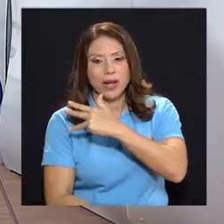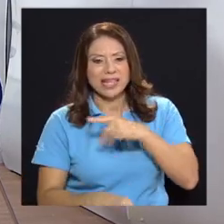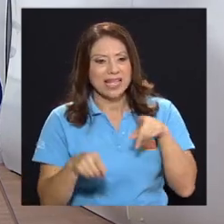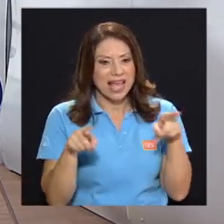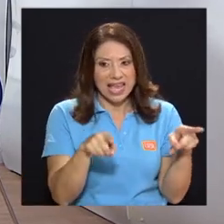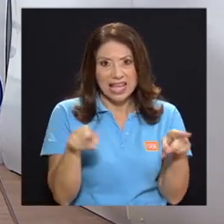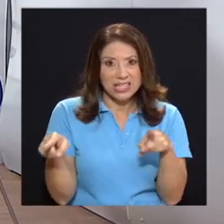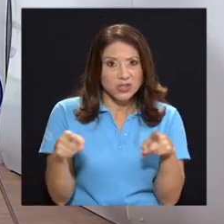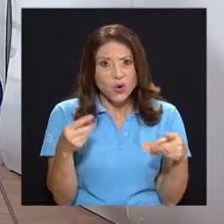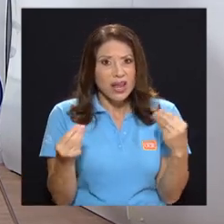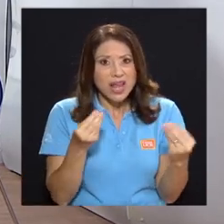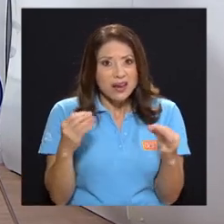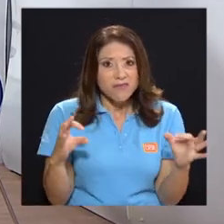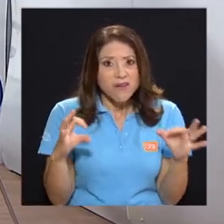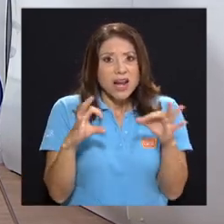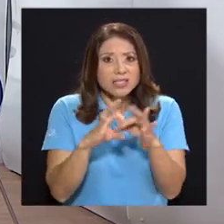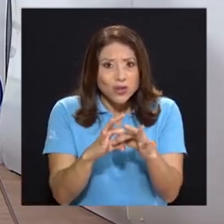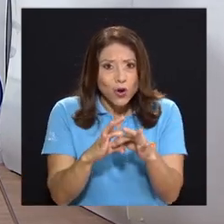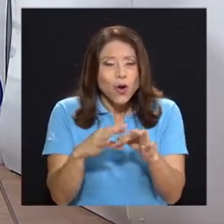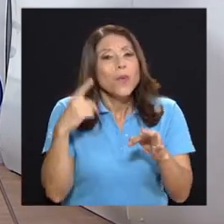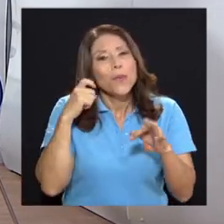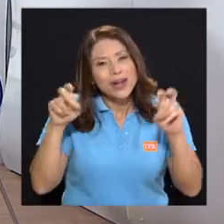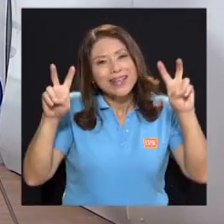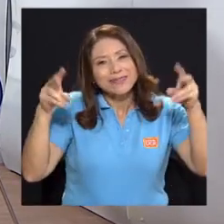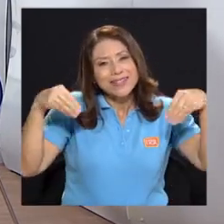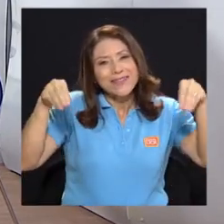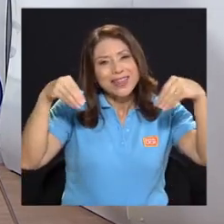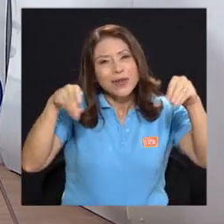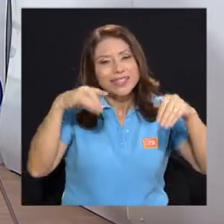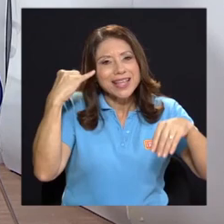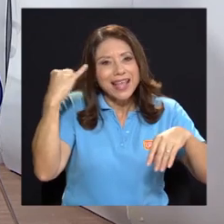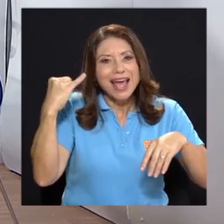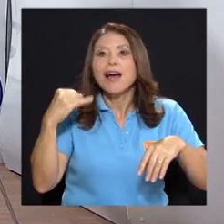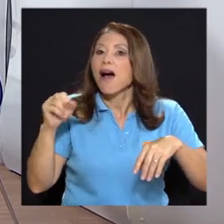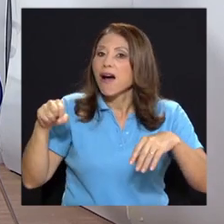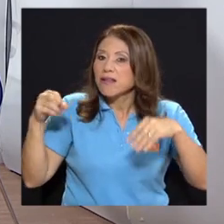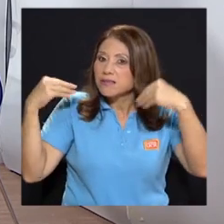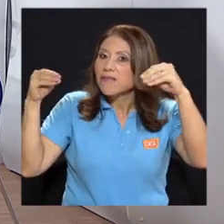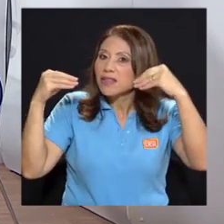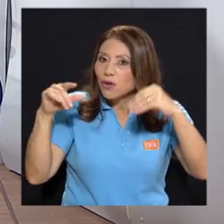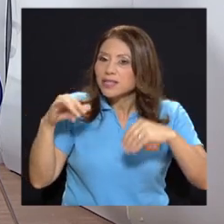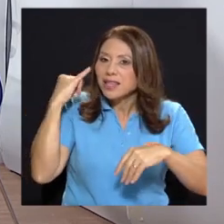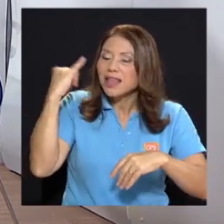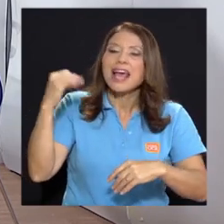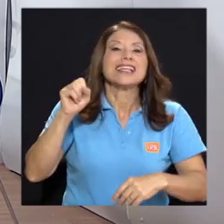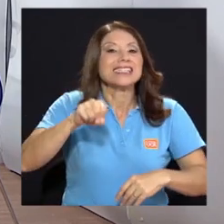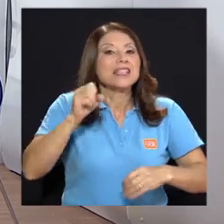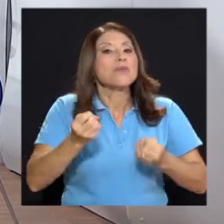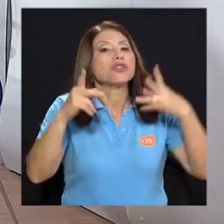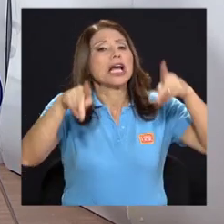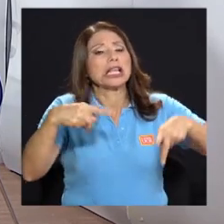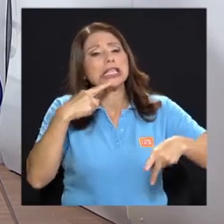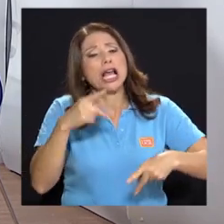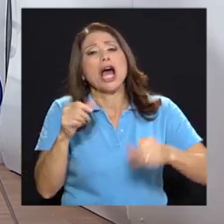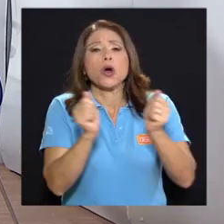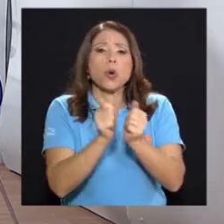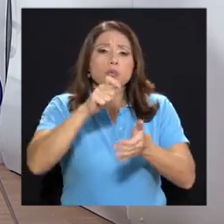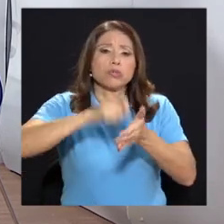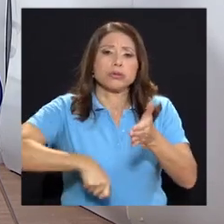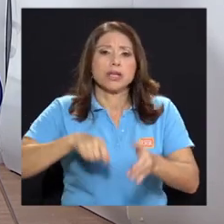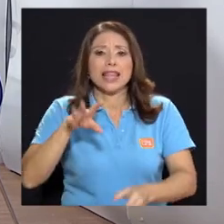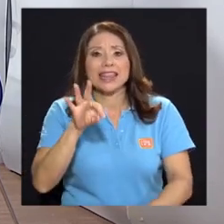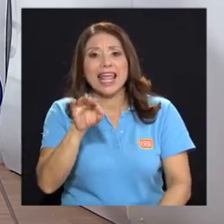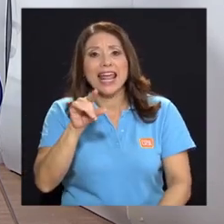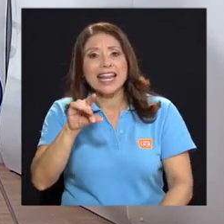por un lado diciendo ea el tlc va general va a generar empleo y prosperidad a los que